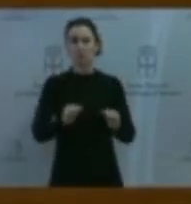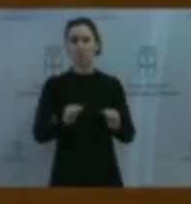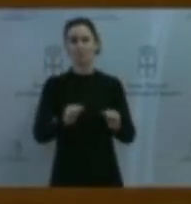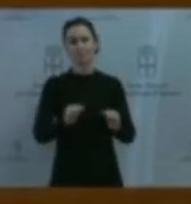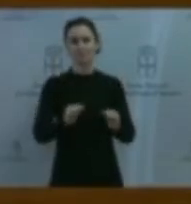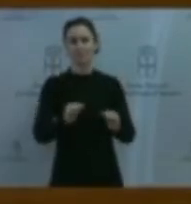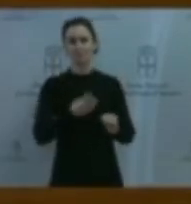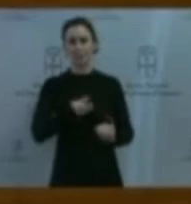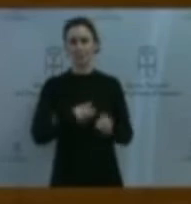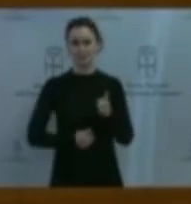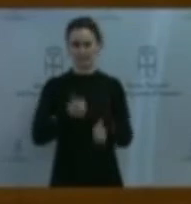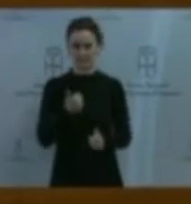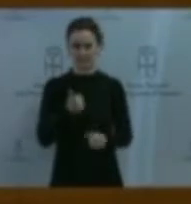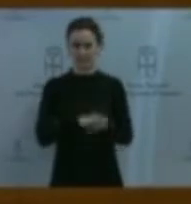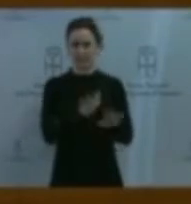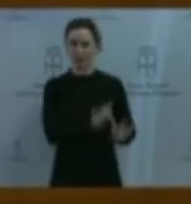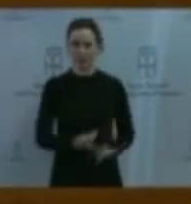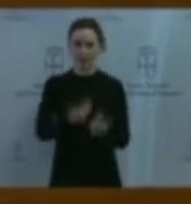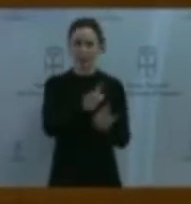a más gente en su organización.